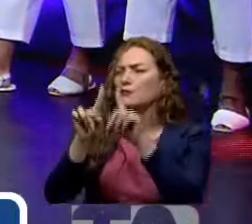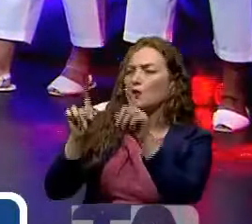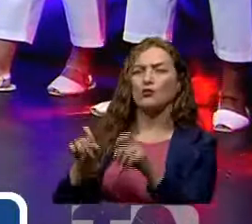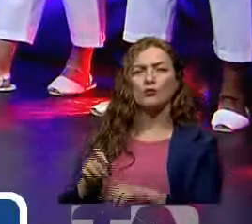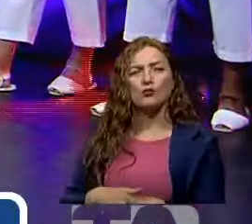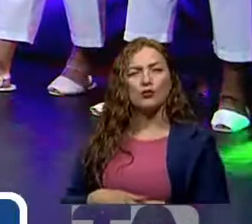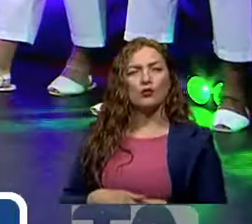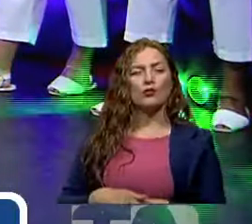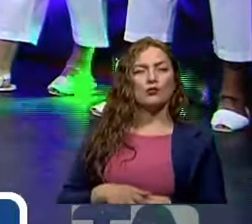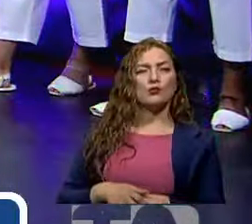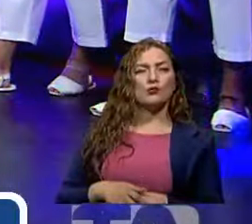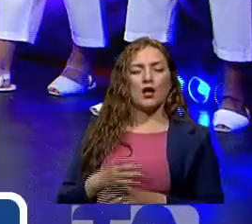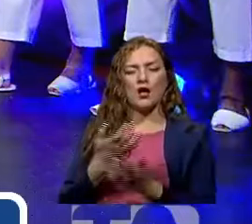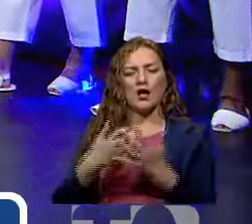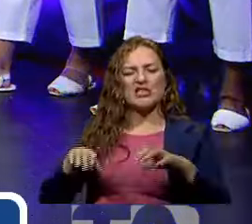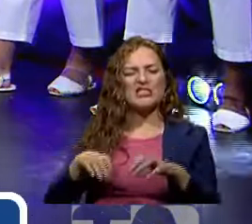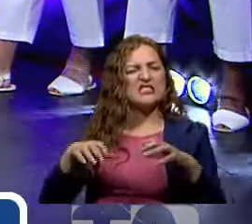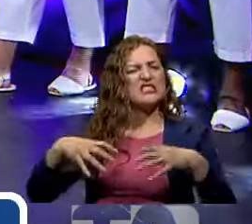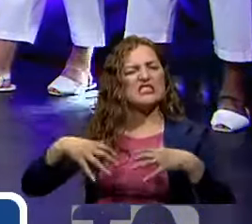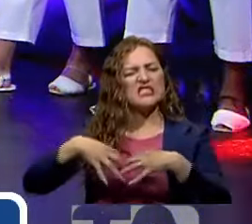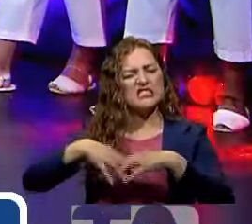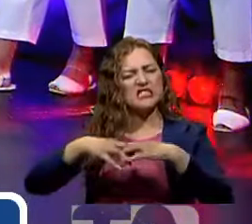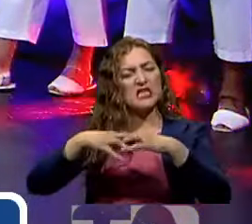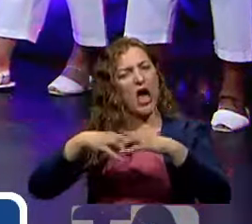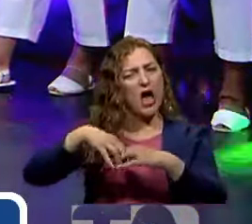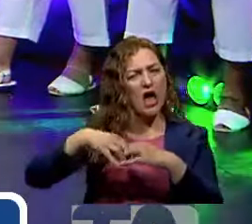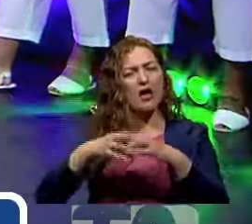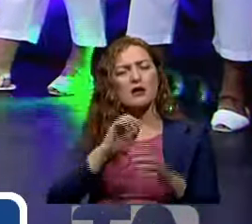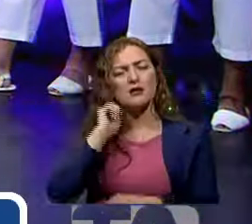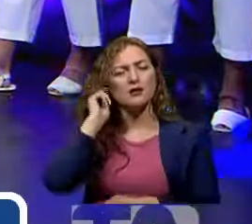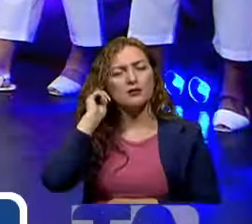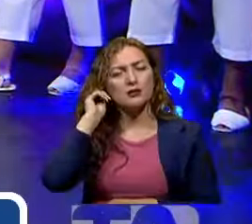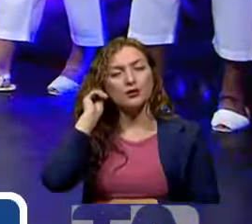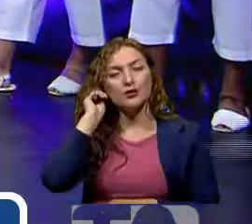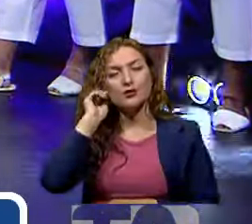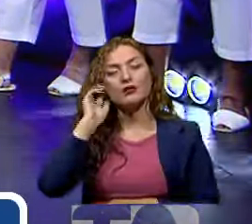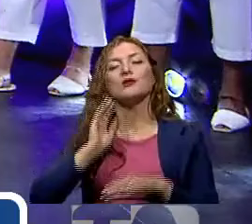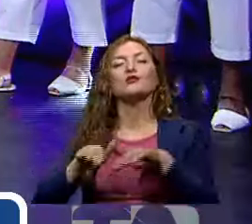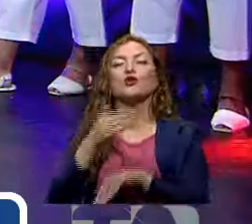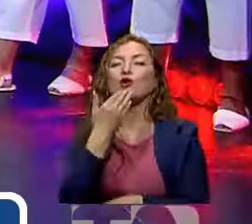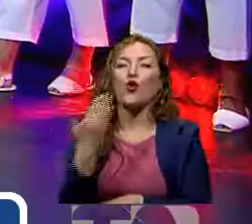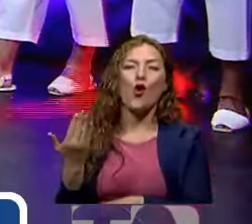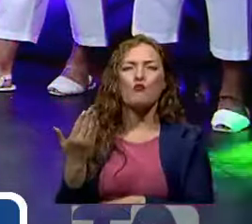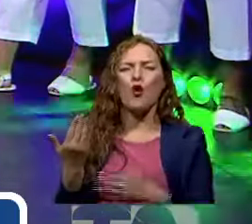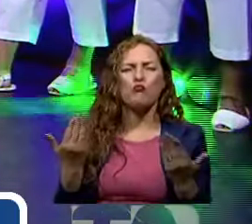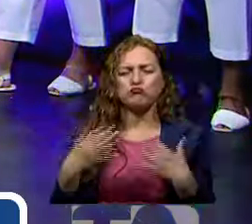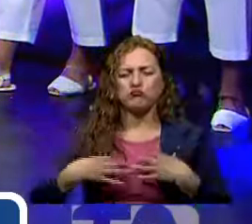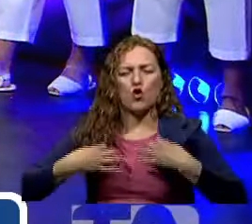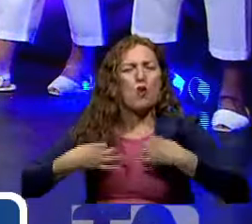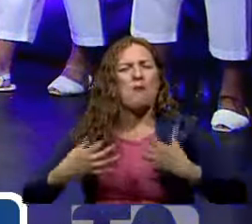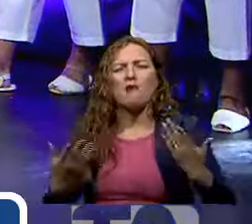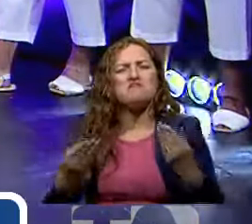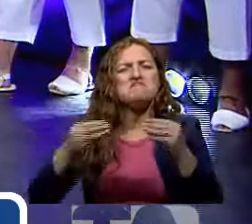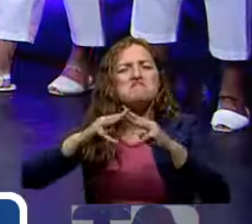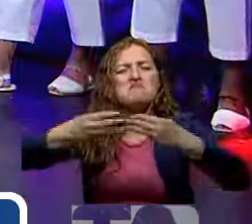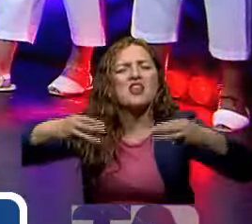usted un poquito cómo está la reactivación económica, precisamente aprovechando todo el textil que tienen en Atuntaqui. ¿Qué podemos encontrar? Lana, pana.